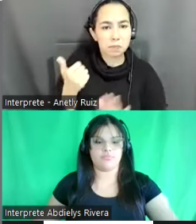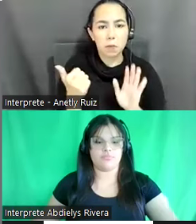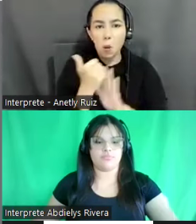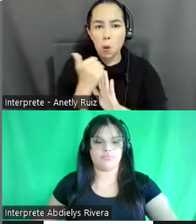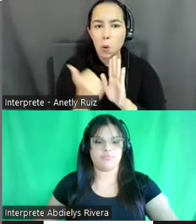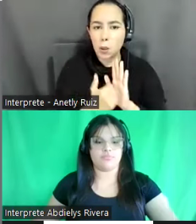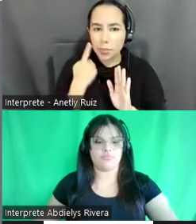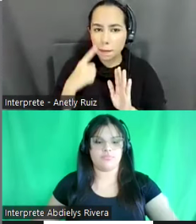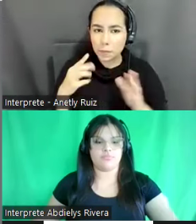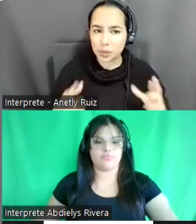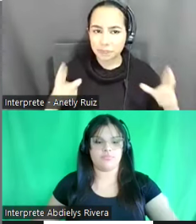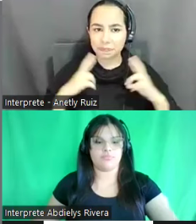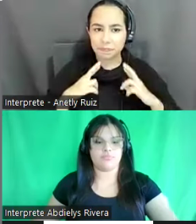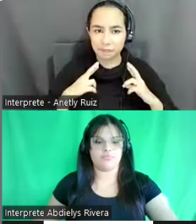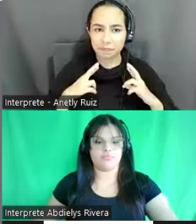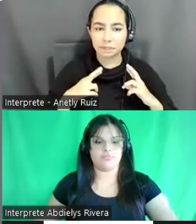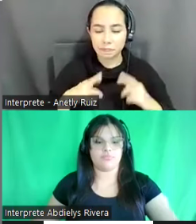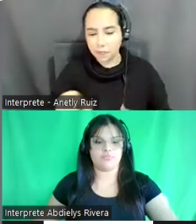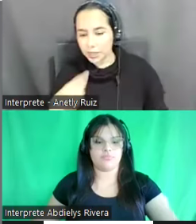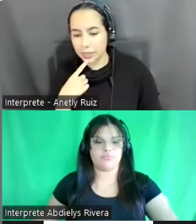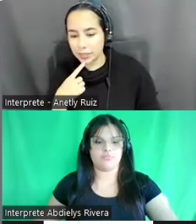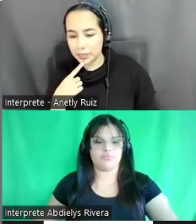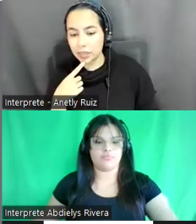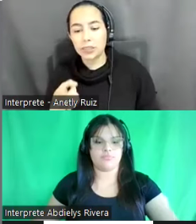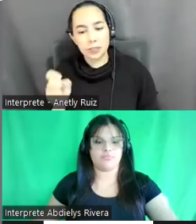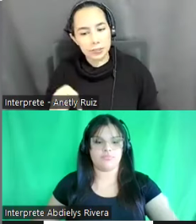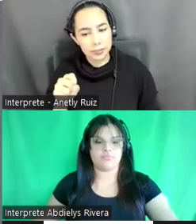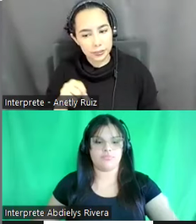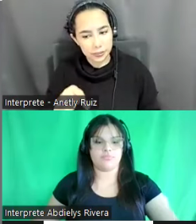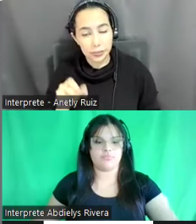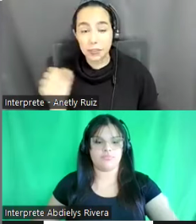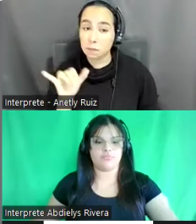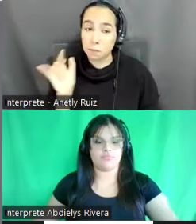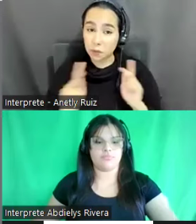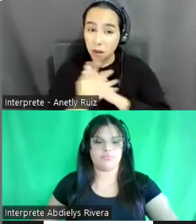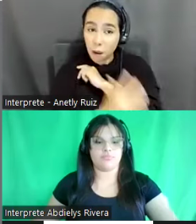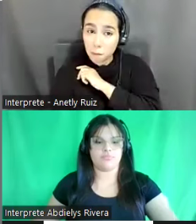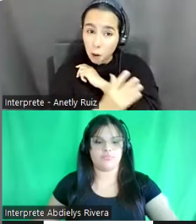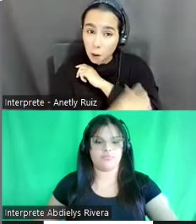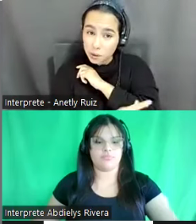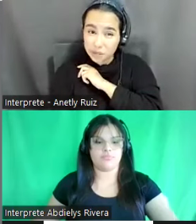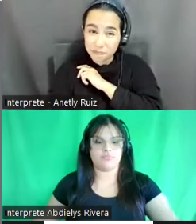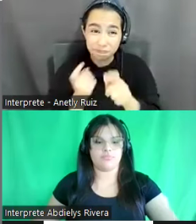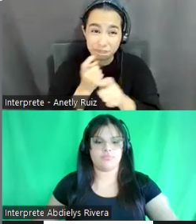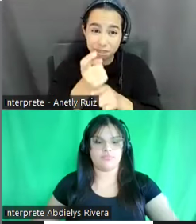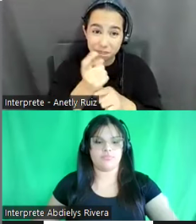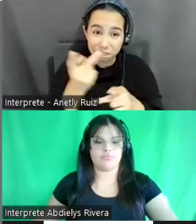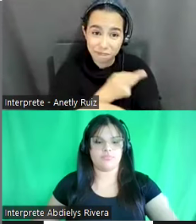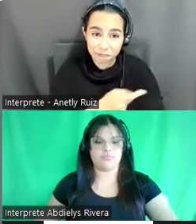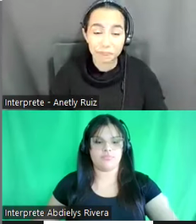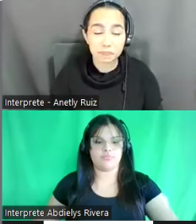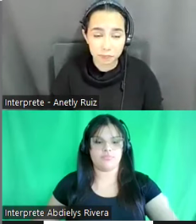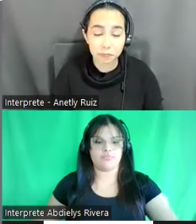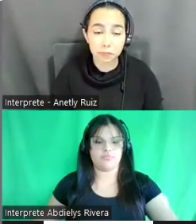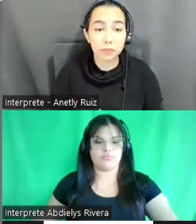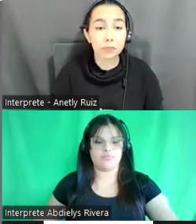exactamente, sin contar la tasa de pobreza, no traje estadísticas de pobreza, pero en el Instituto de Estadísticas de Puerto Rico también